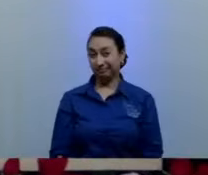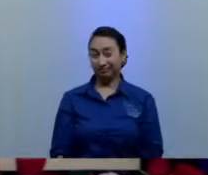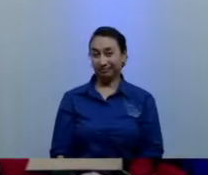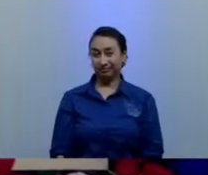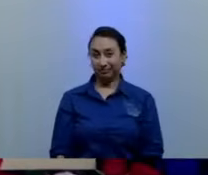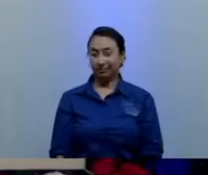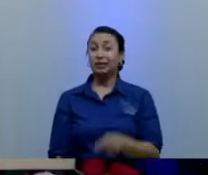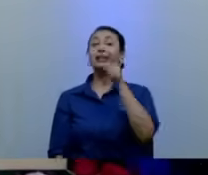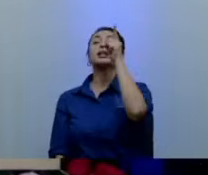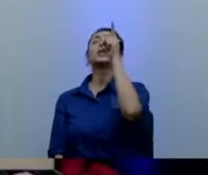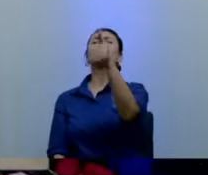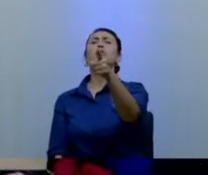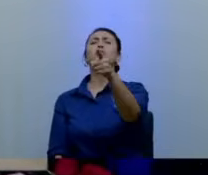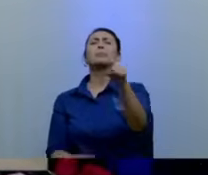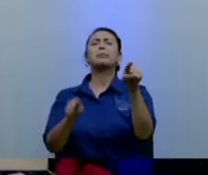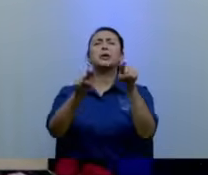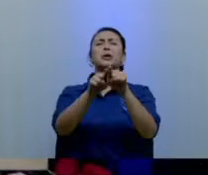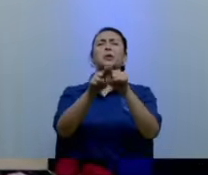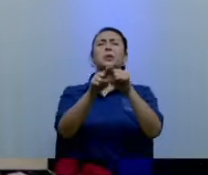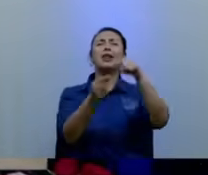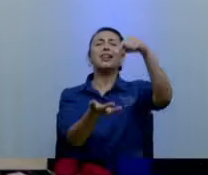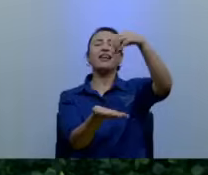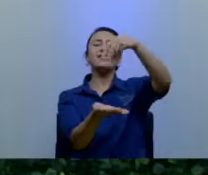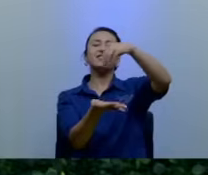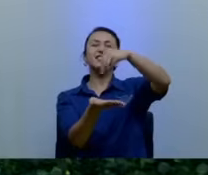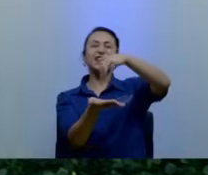Que seas sal de la tierra.